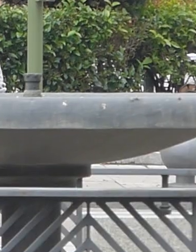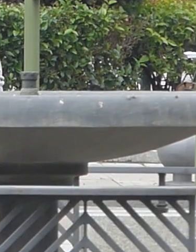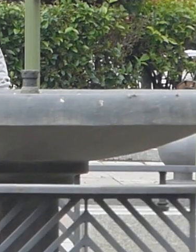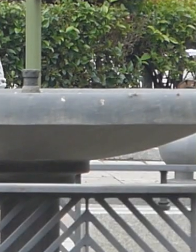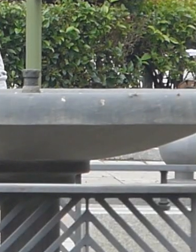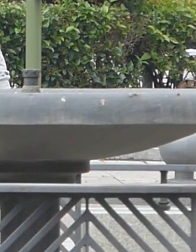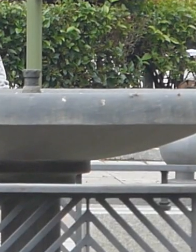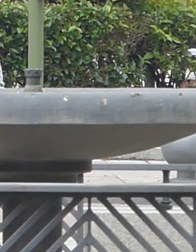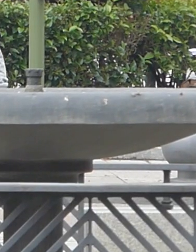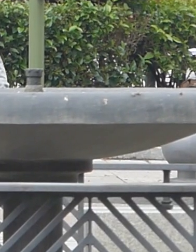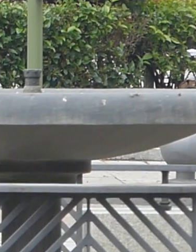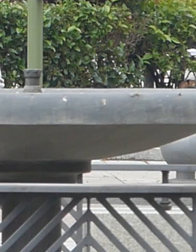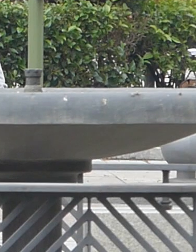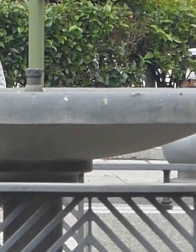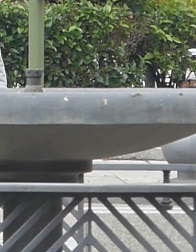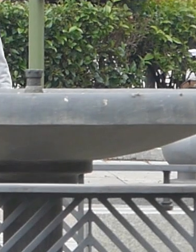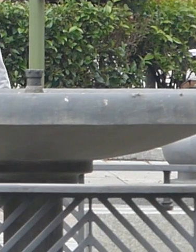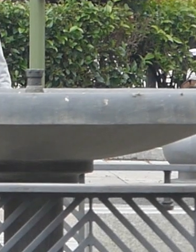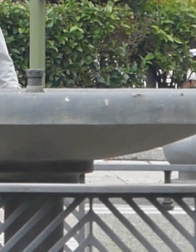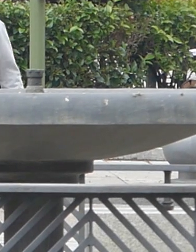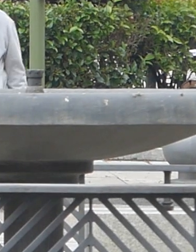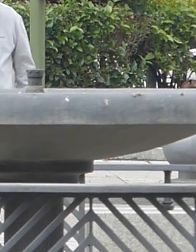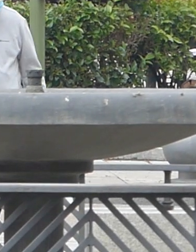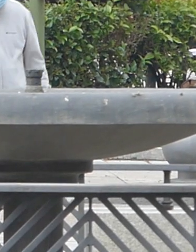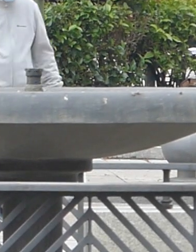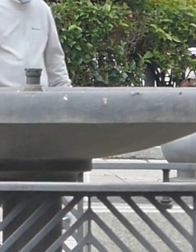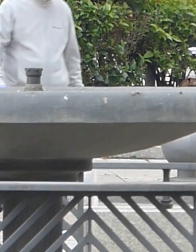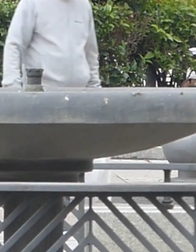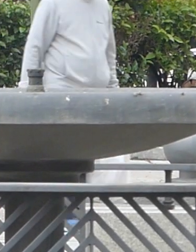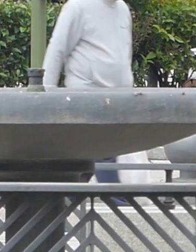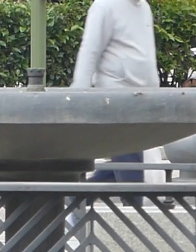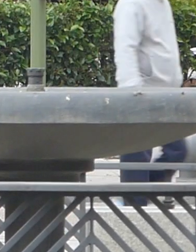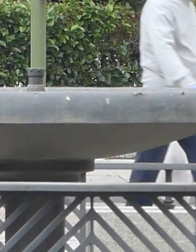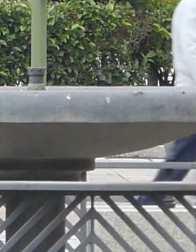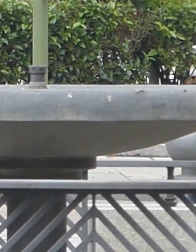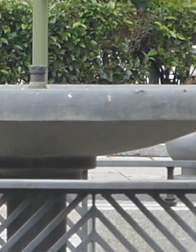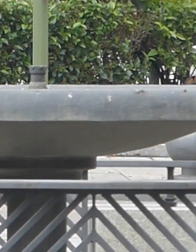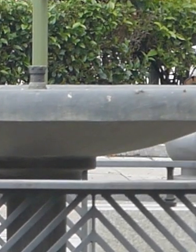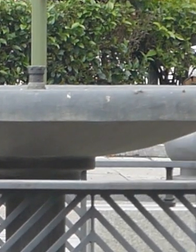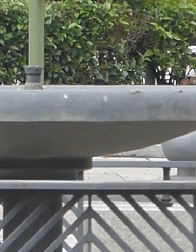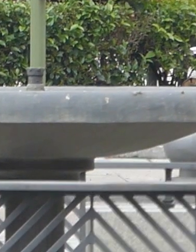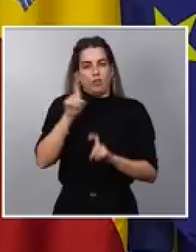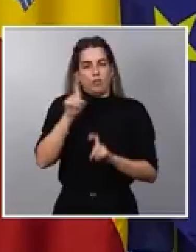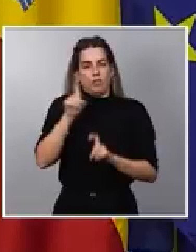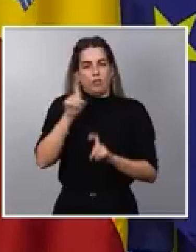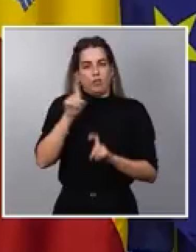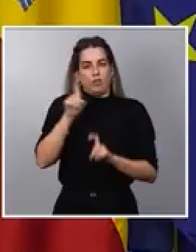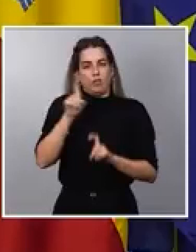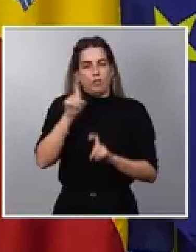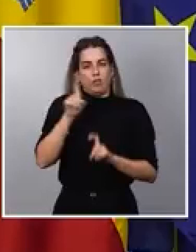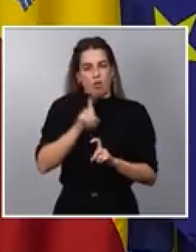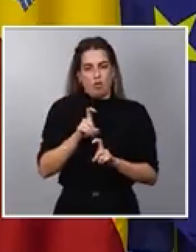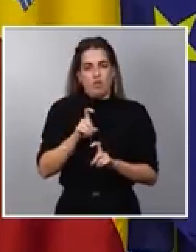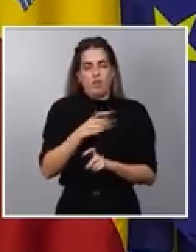como comparecía informaba sobre este real decreto la portavoz del gobierno nacional isabel rodríguez y por tanto